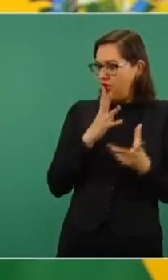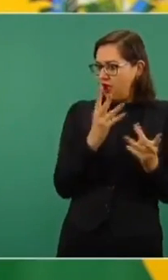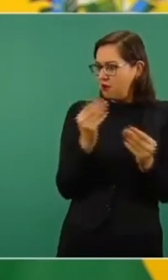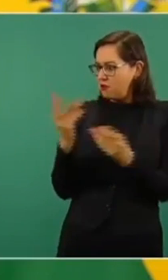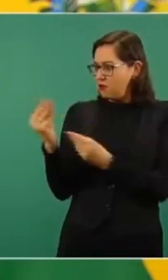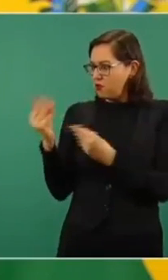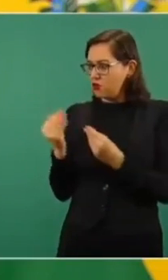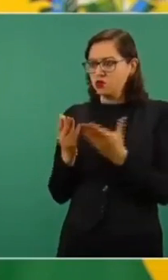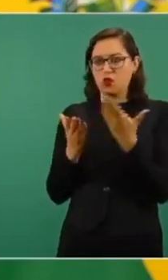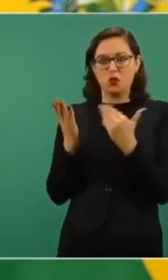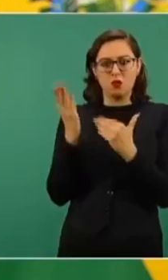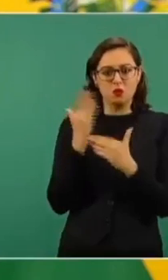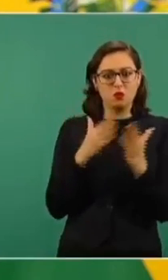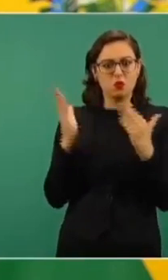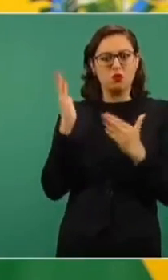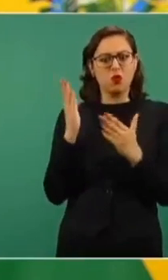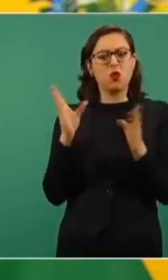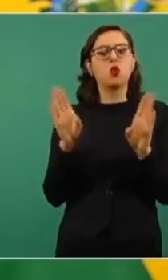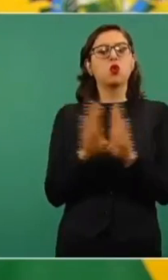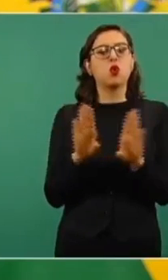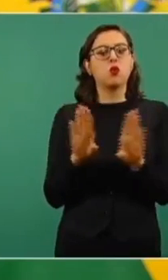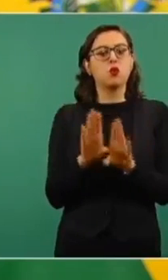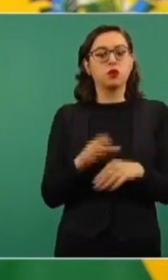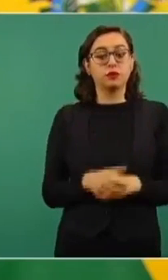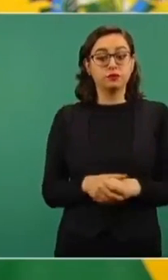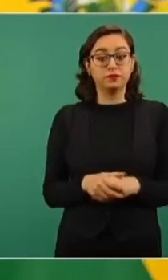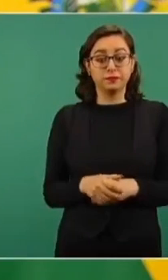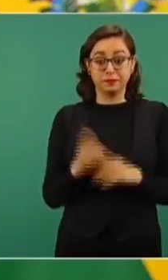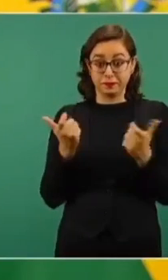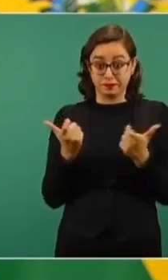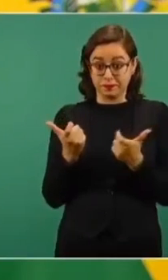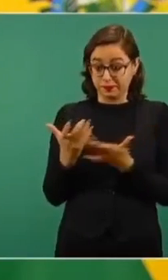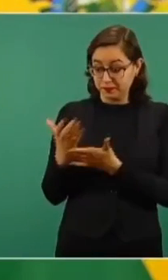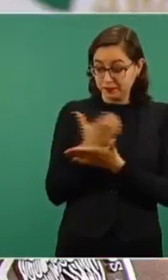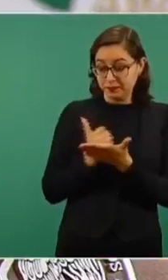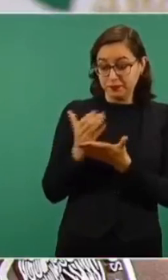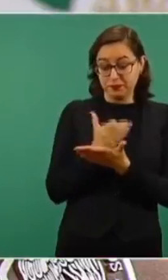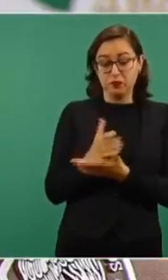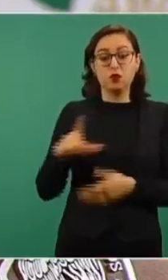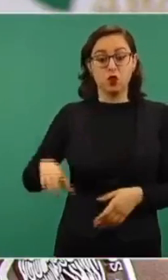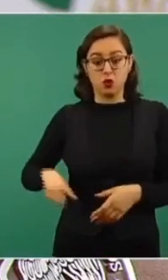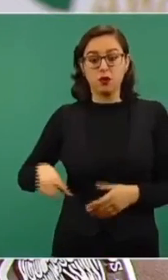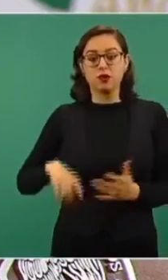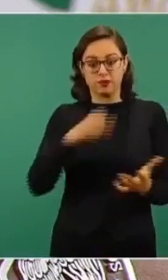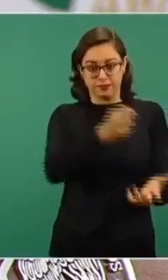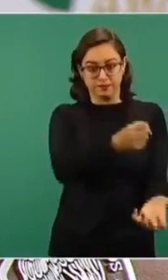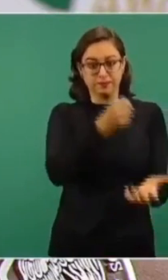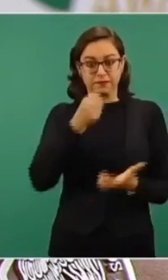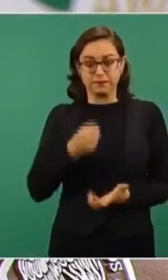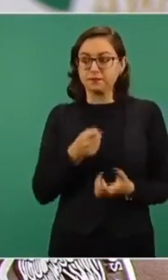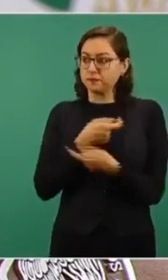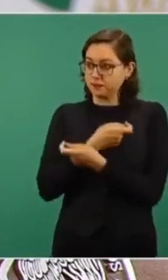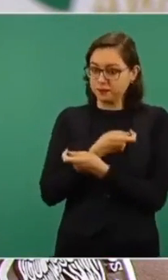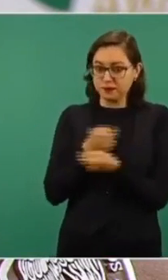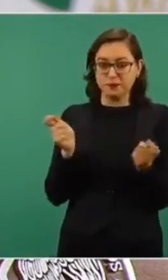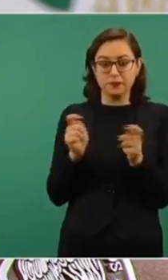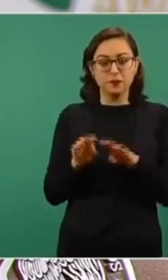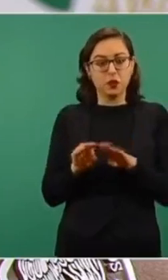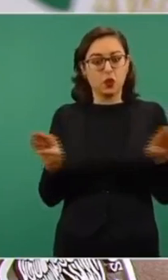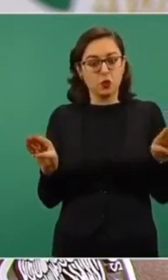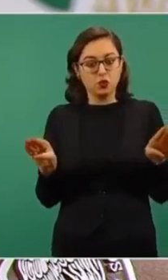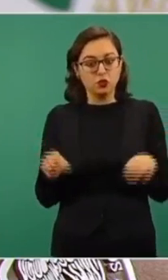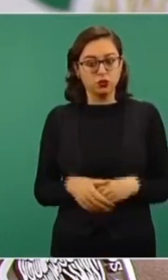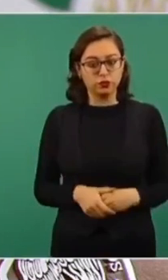es la apropiación por parte del Estado del excedente económico y la redistribución en la población.